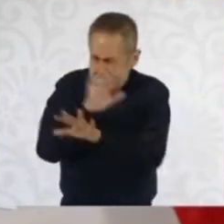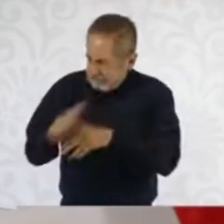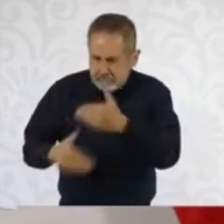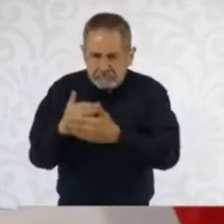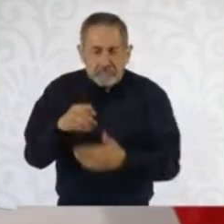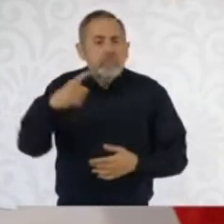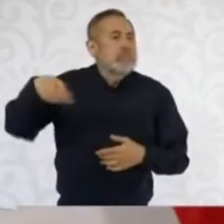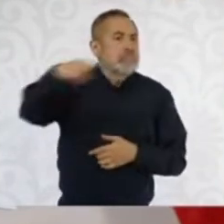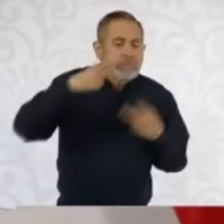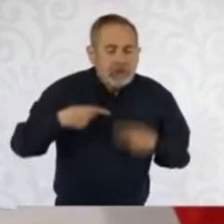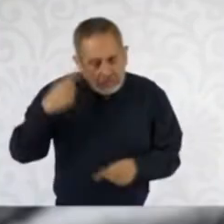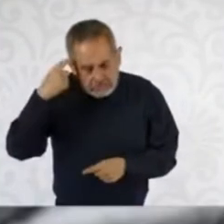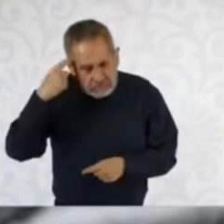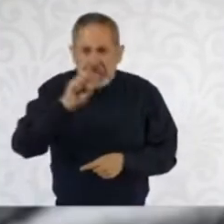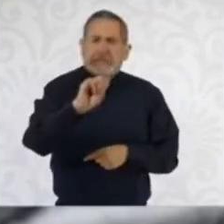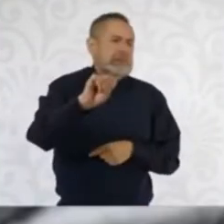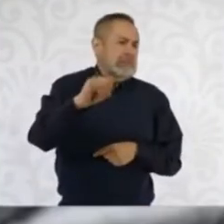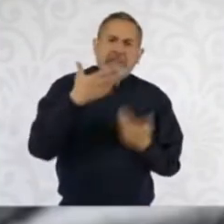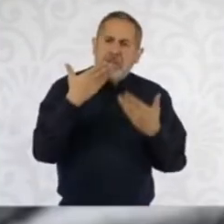transformación.